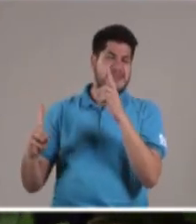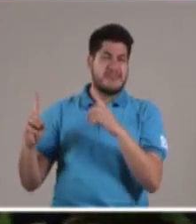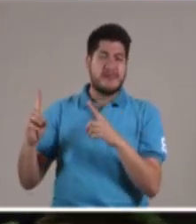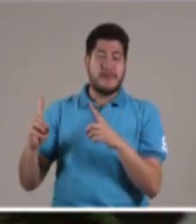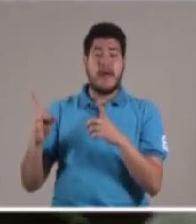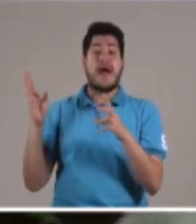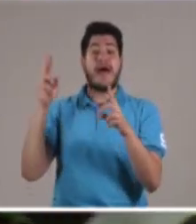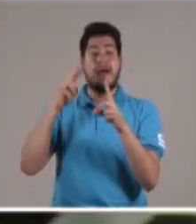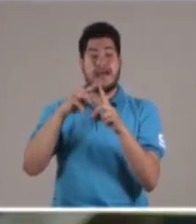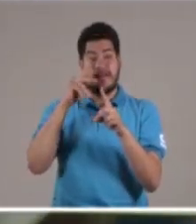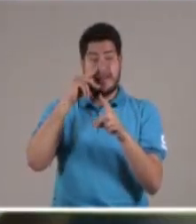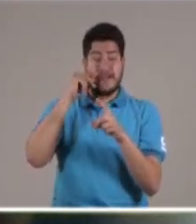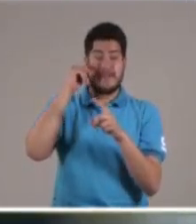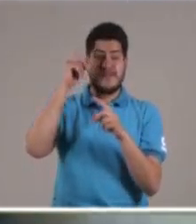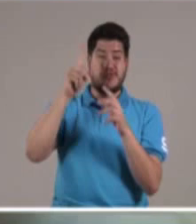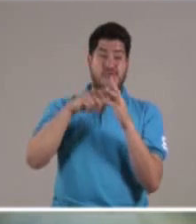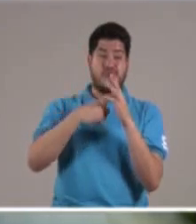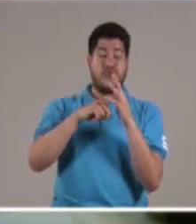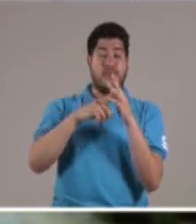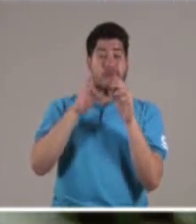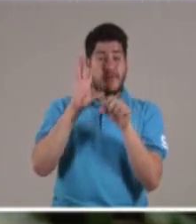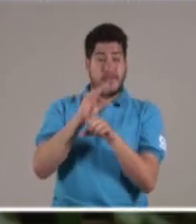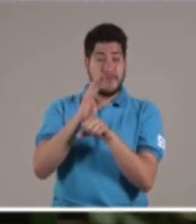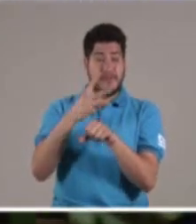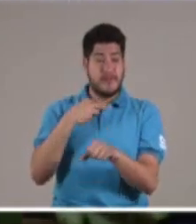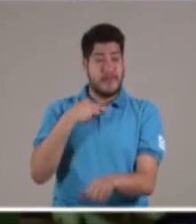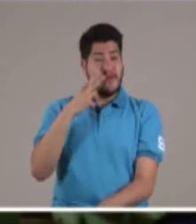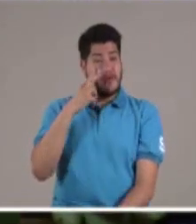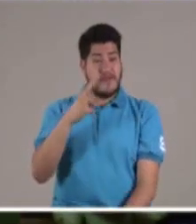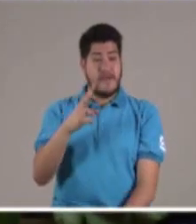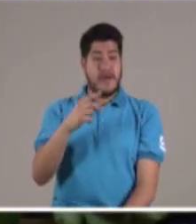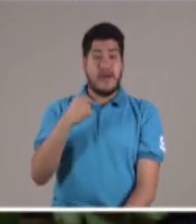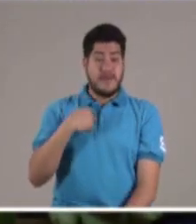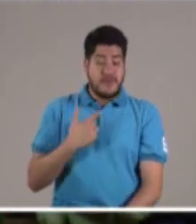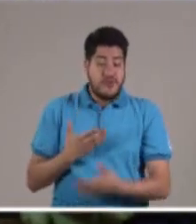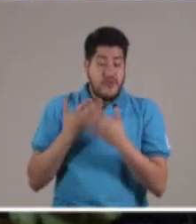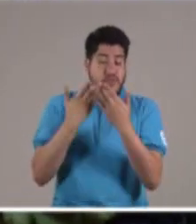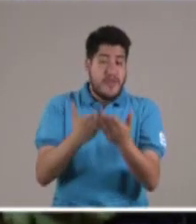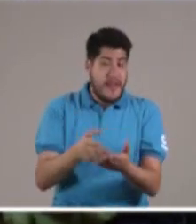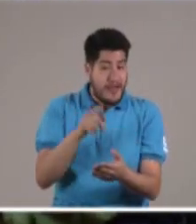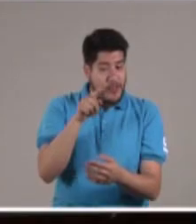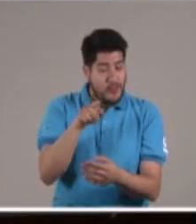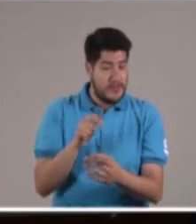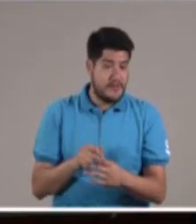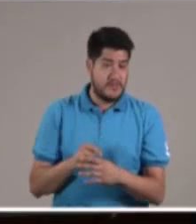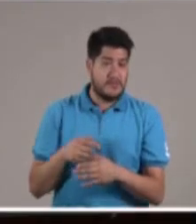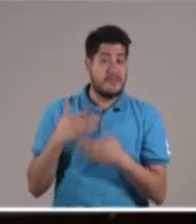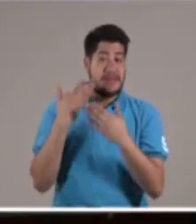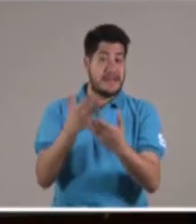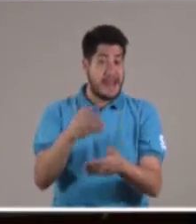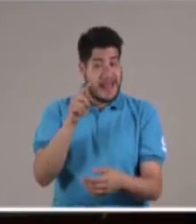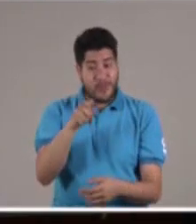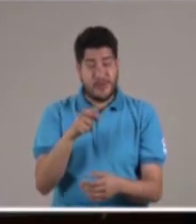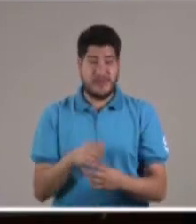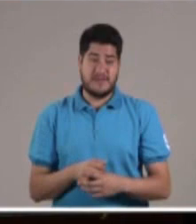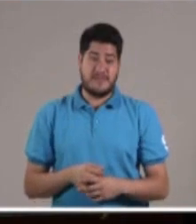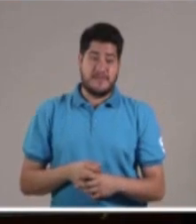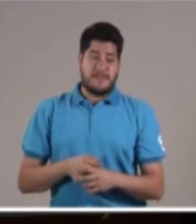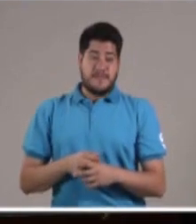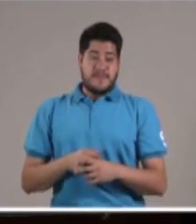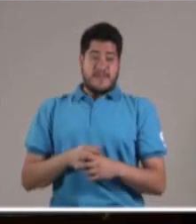Hasta que el Señor me empezó a hacer ver pero mira yo te he dado esto y te he dado esto